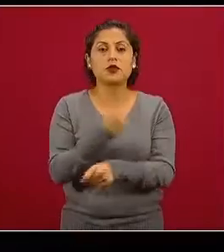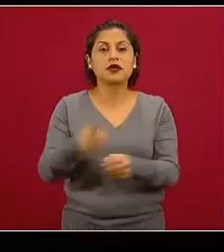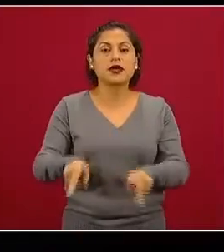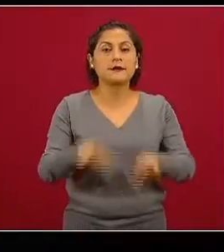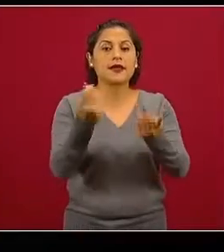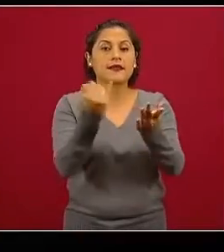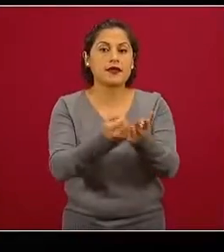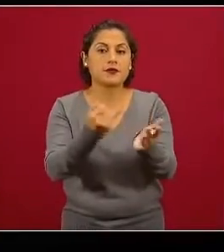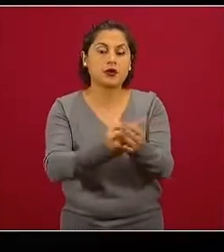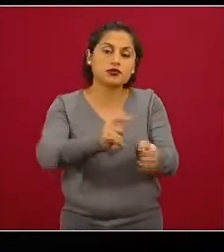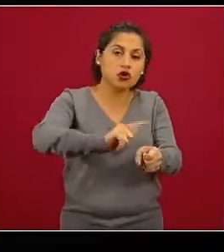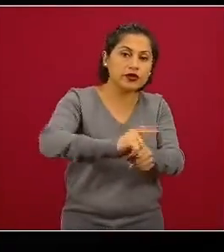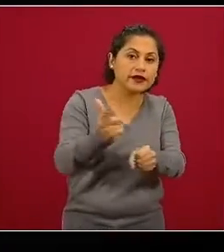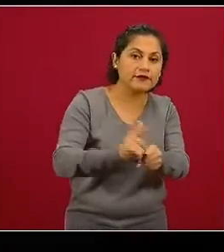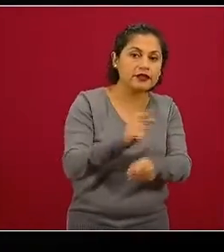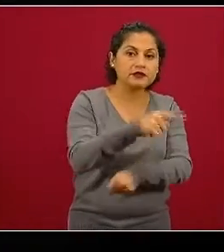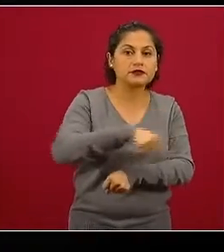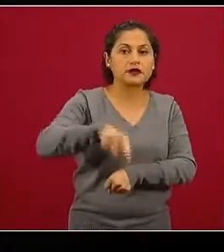García, Daniela Pastrana.